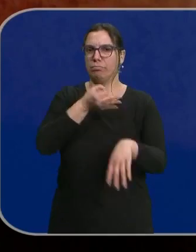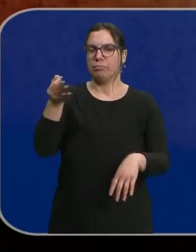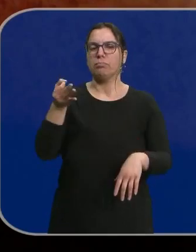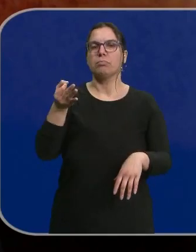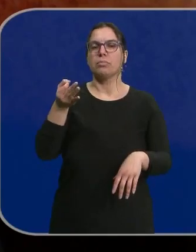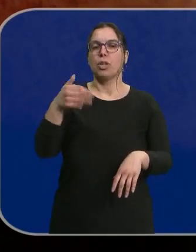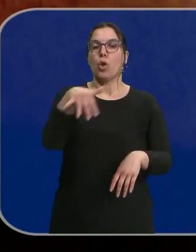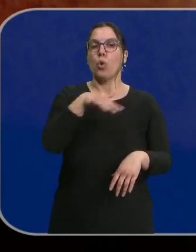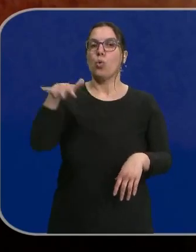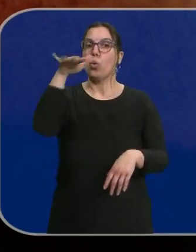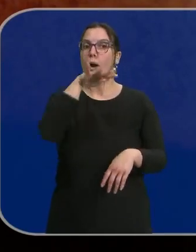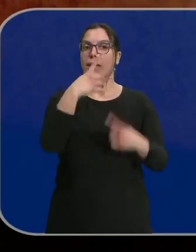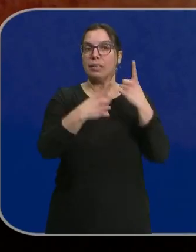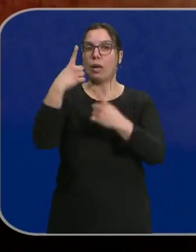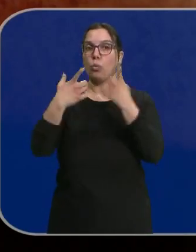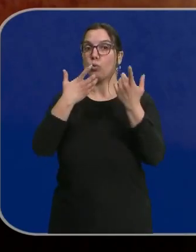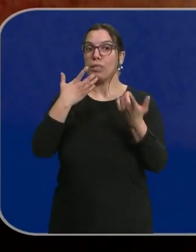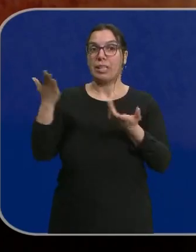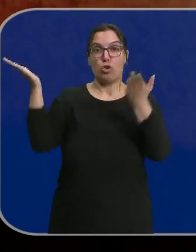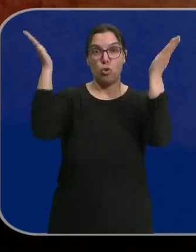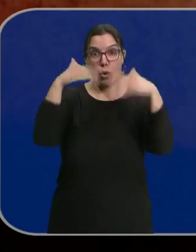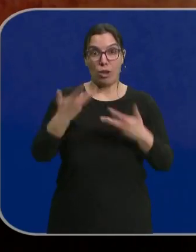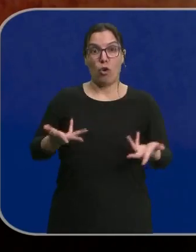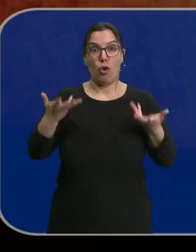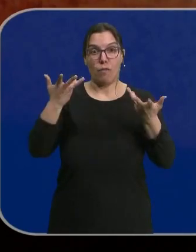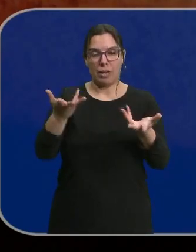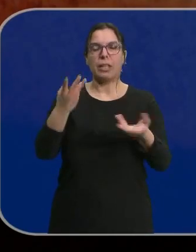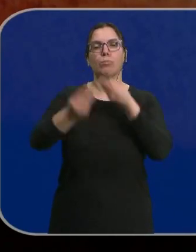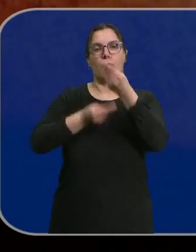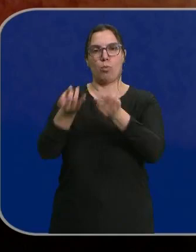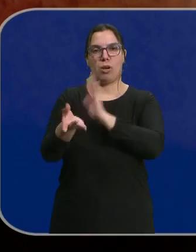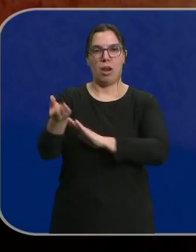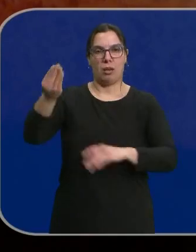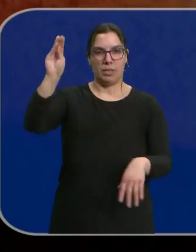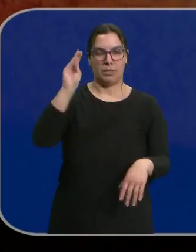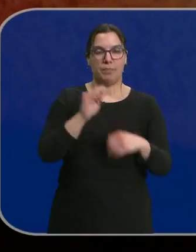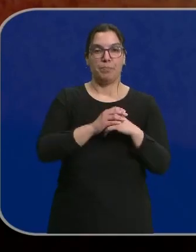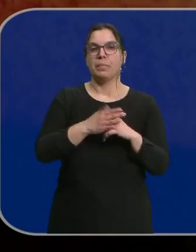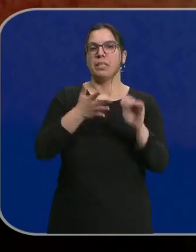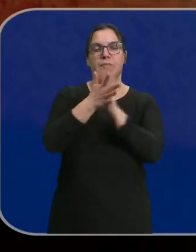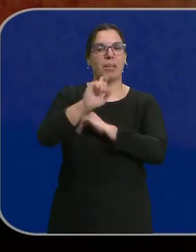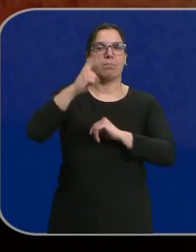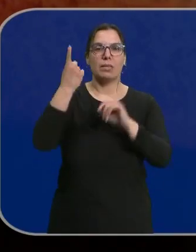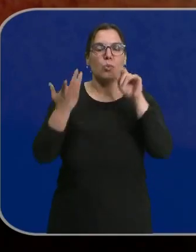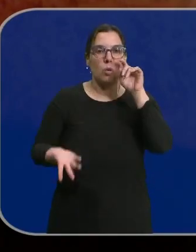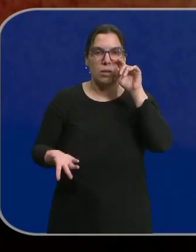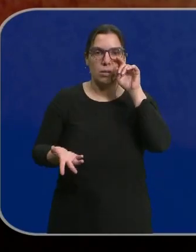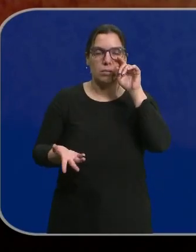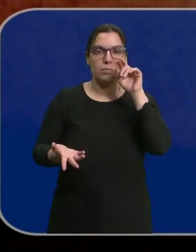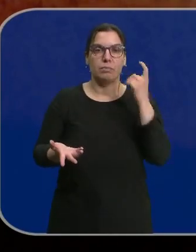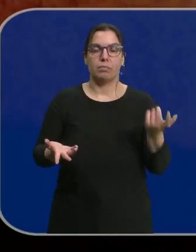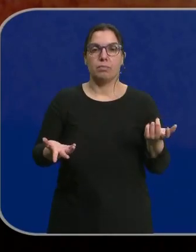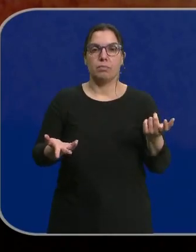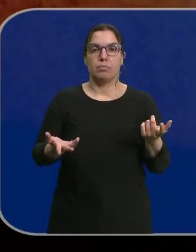en aquellos lugares donde no exista esa oferta complementaria. Y me estoy refiriendo fundamentalmente a lo